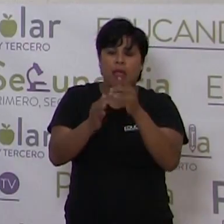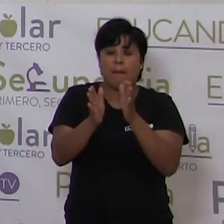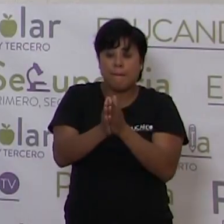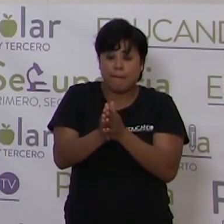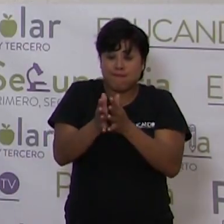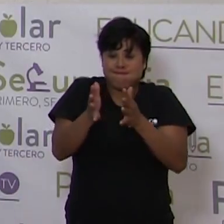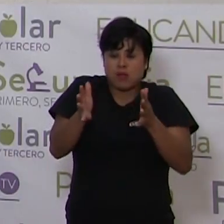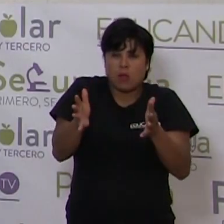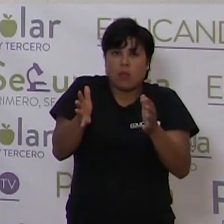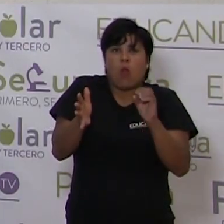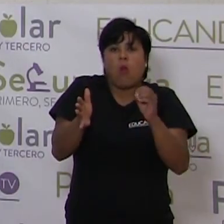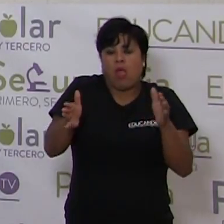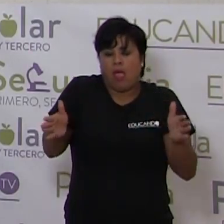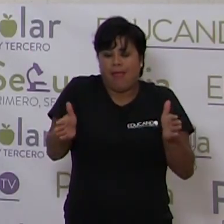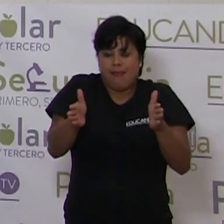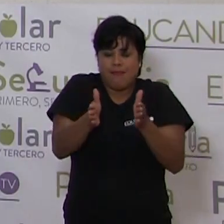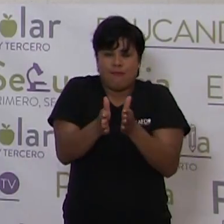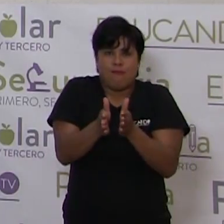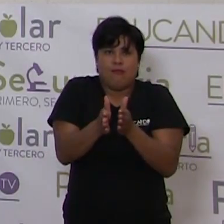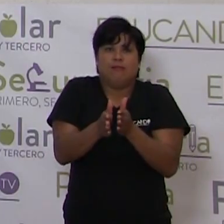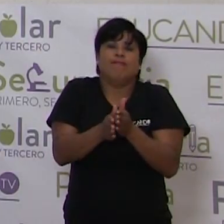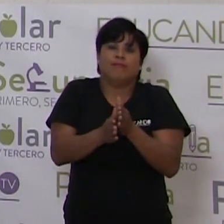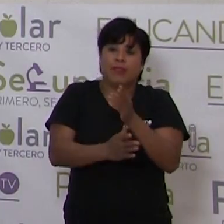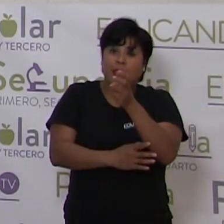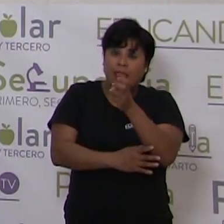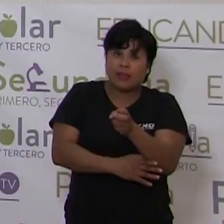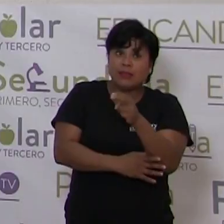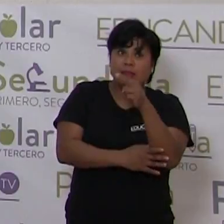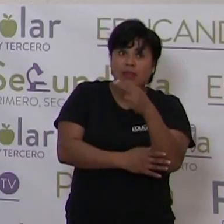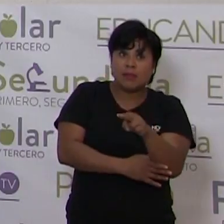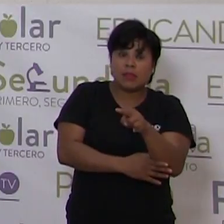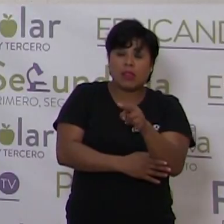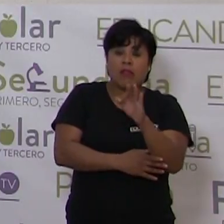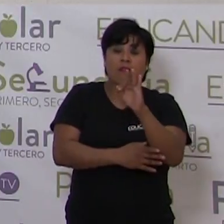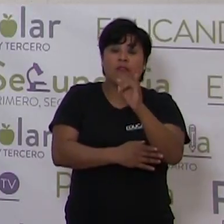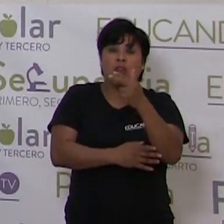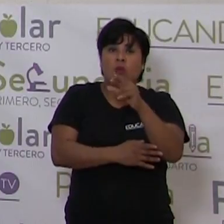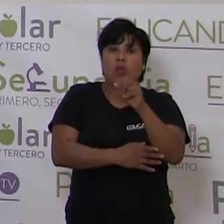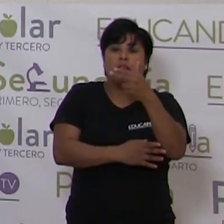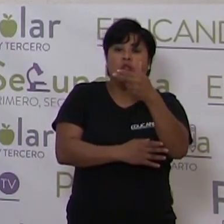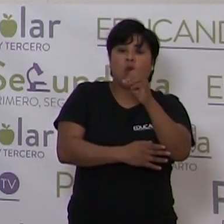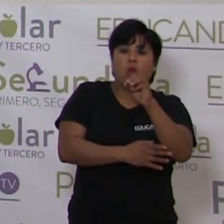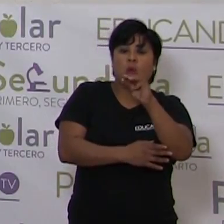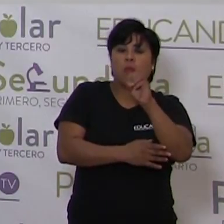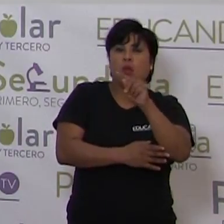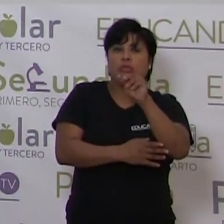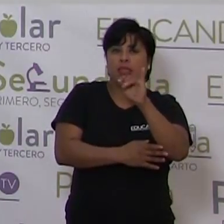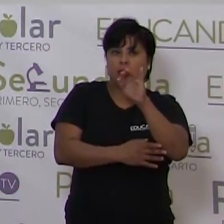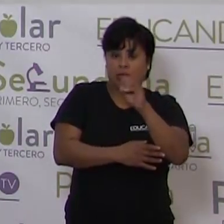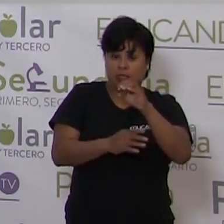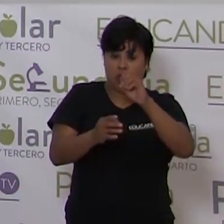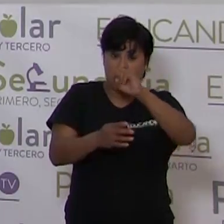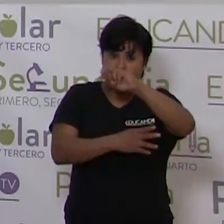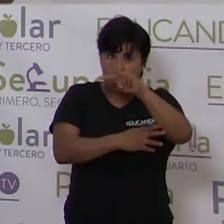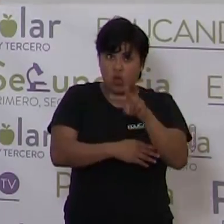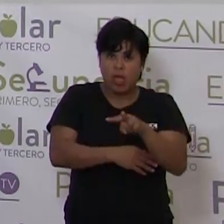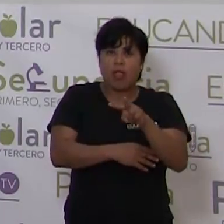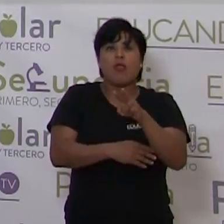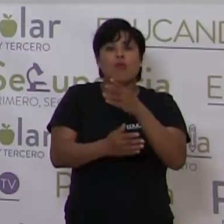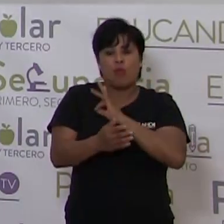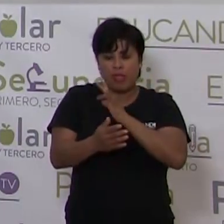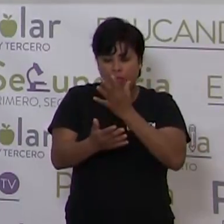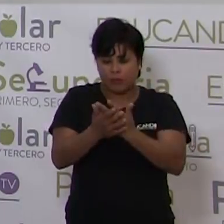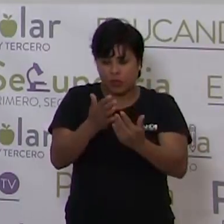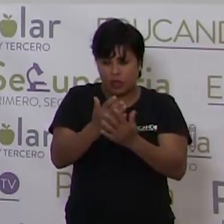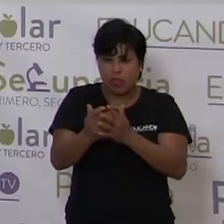ampliar o reducir. Esto se le llaman figuras homotéticas. De una original haces una grande, de